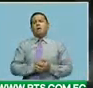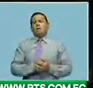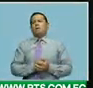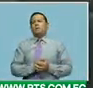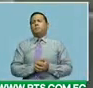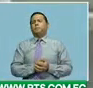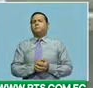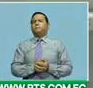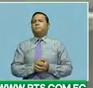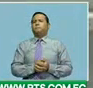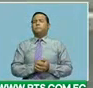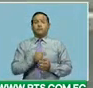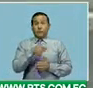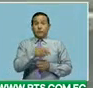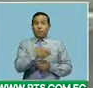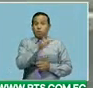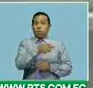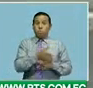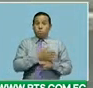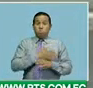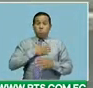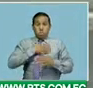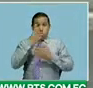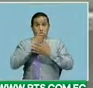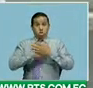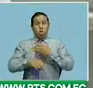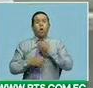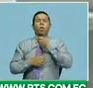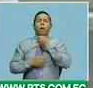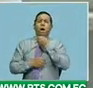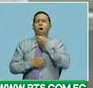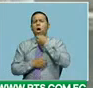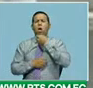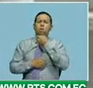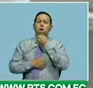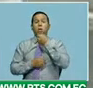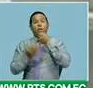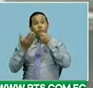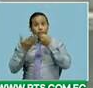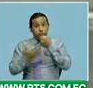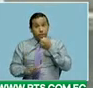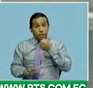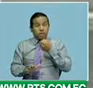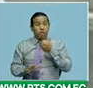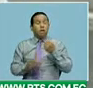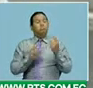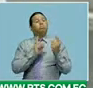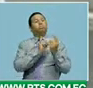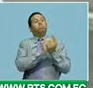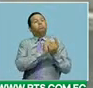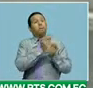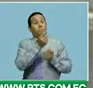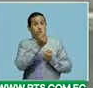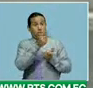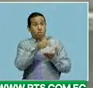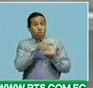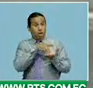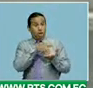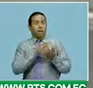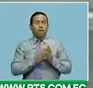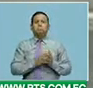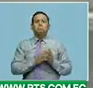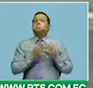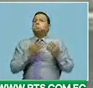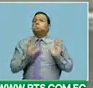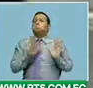show y cuando ya terminó el show se acercó a cobrar. Ahí parece que hubo el altercado, que